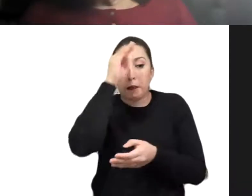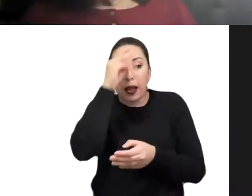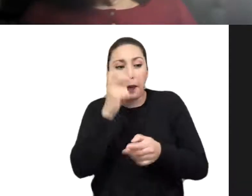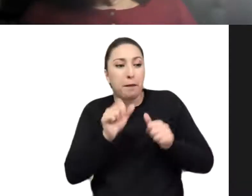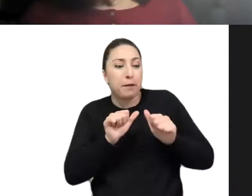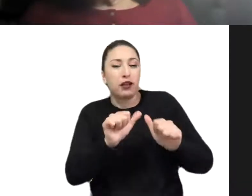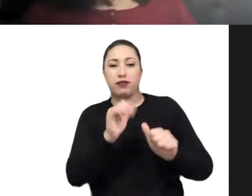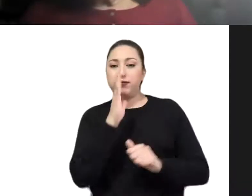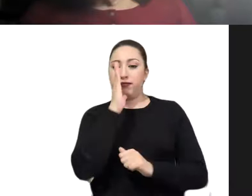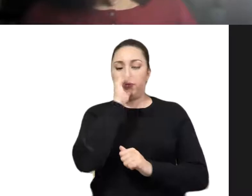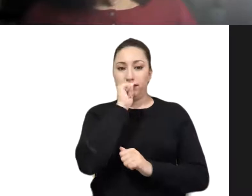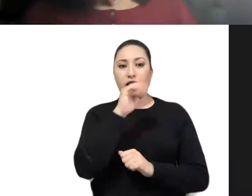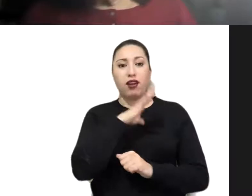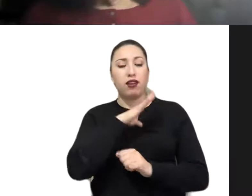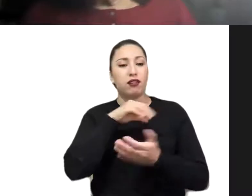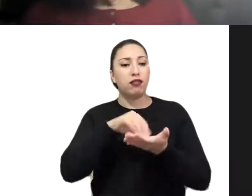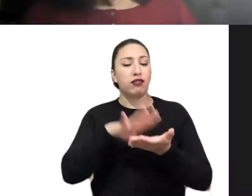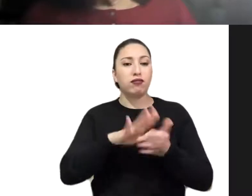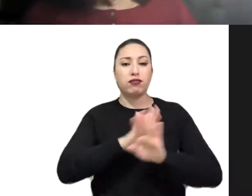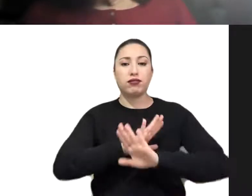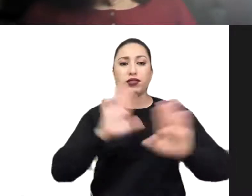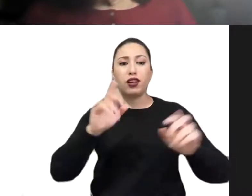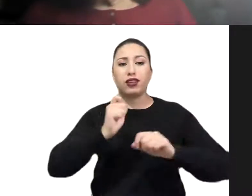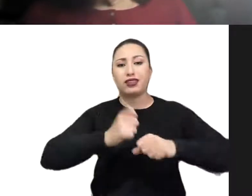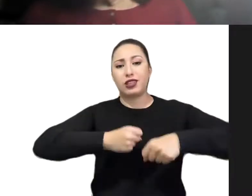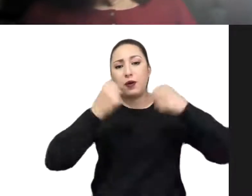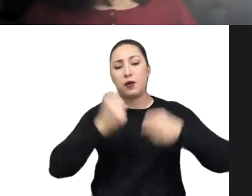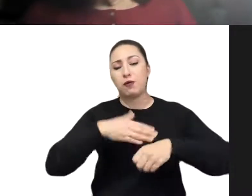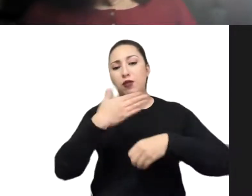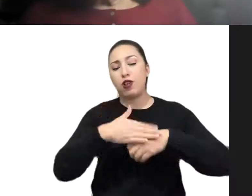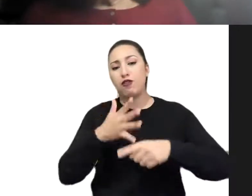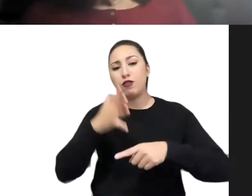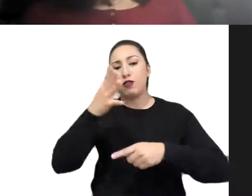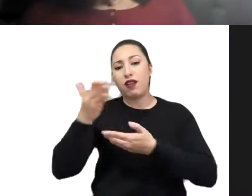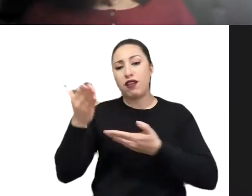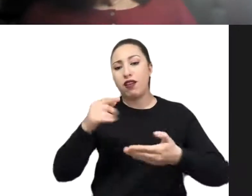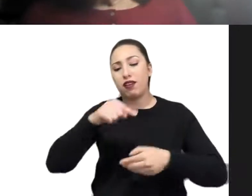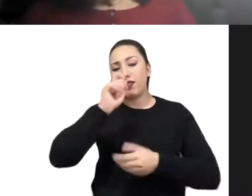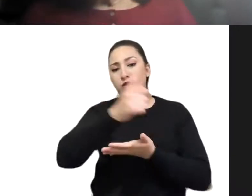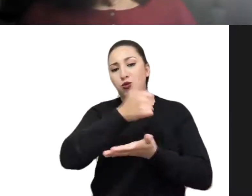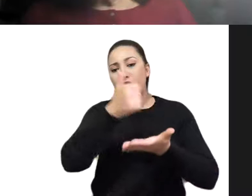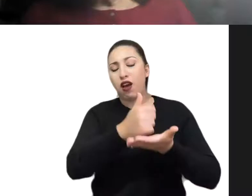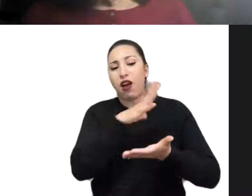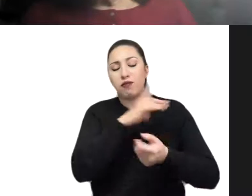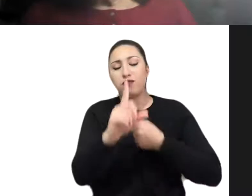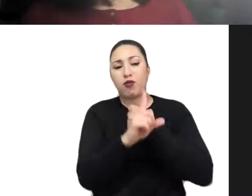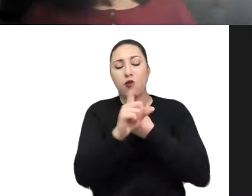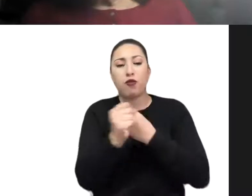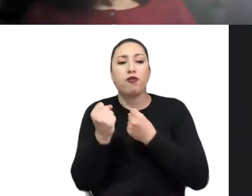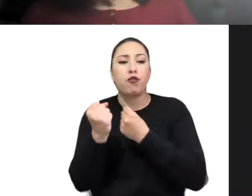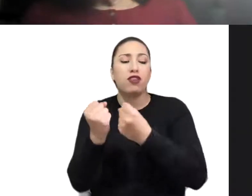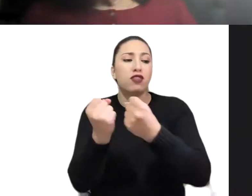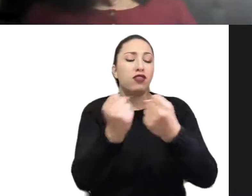tenemos pronósticos ya muy claros que están interiorizados incluso en nuestras propias agendas y agencias gubernamentales